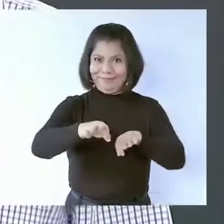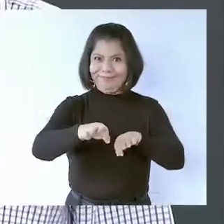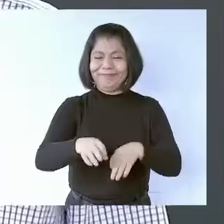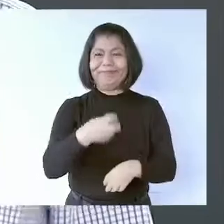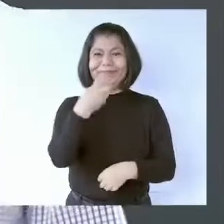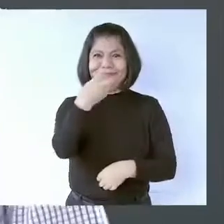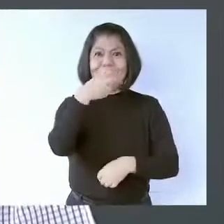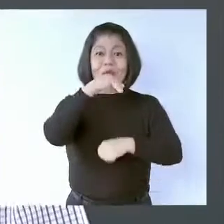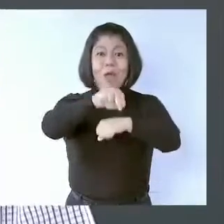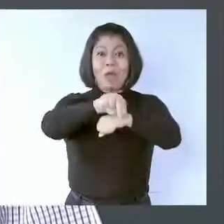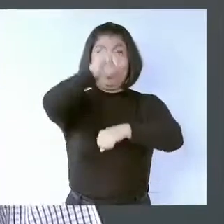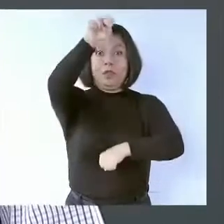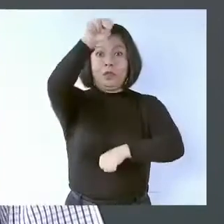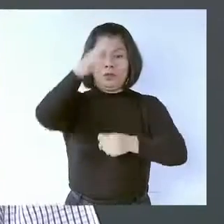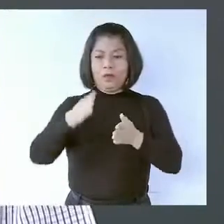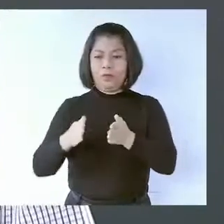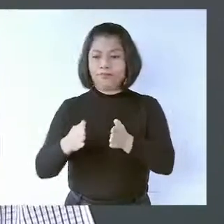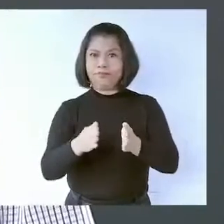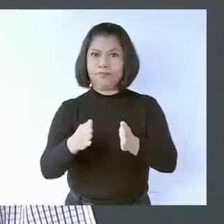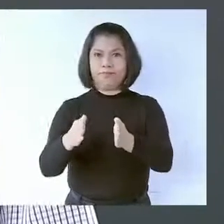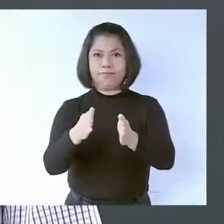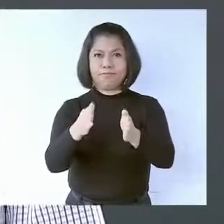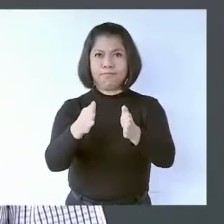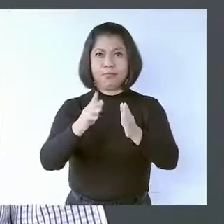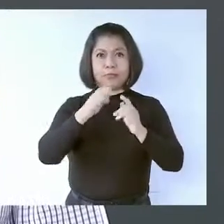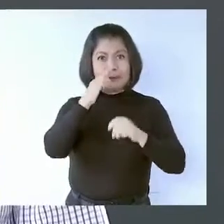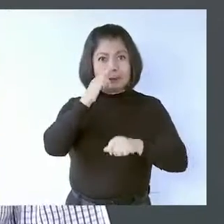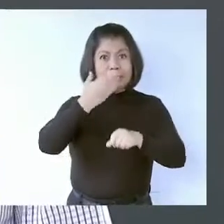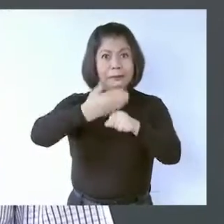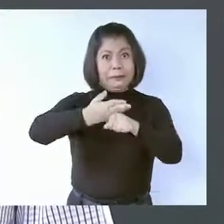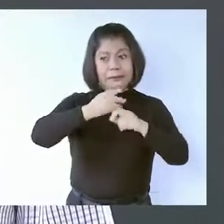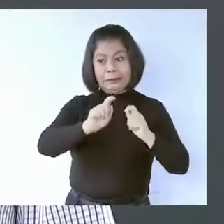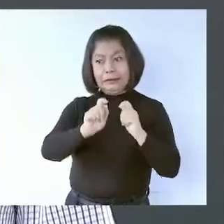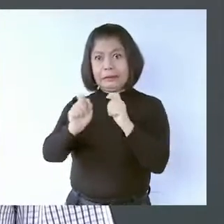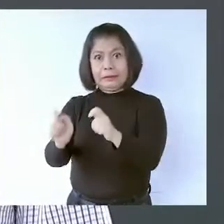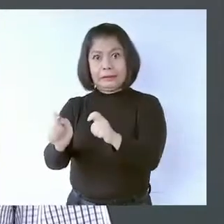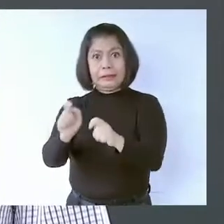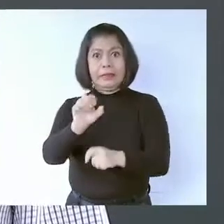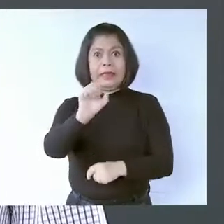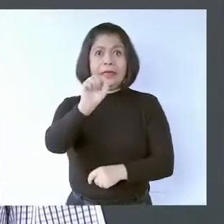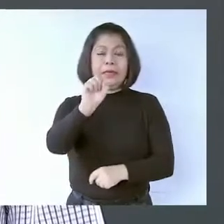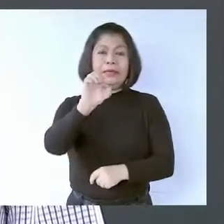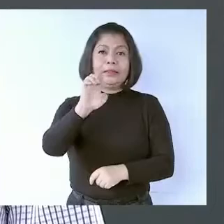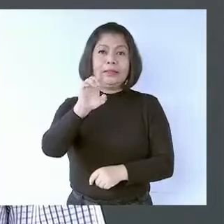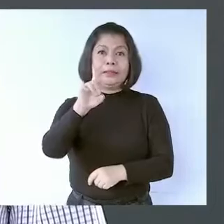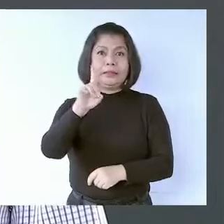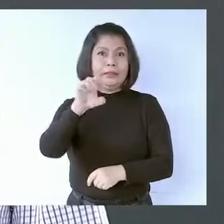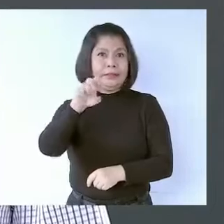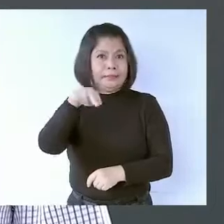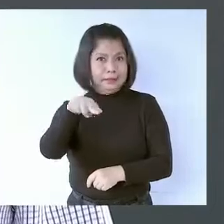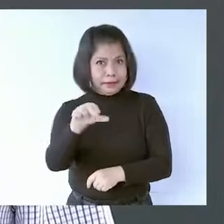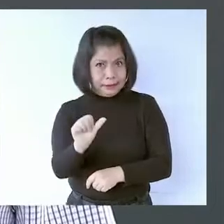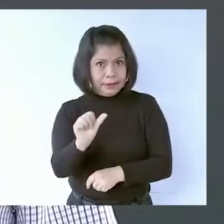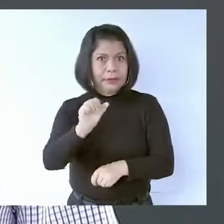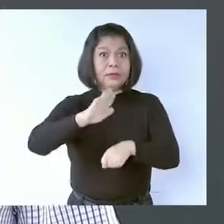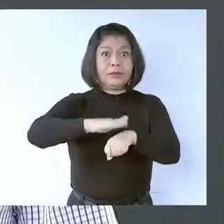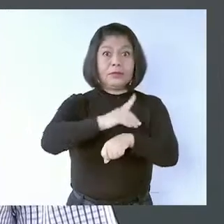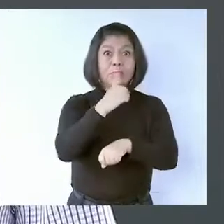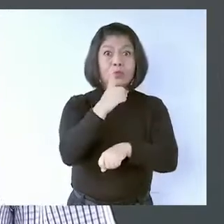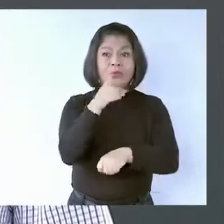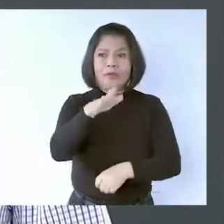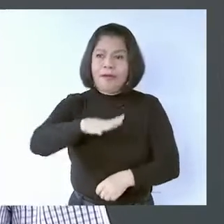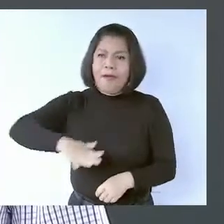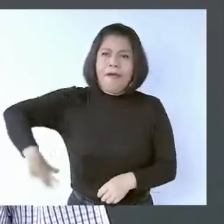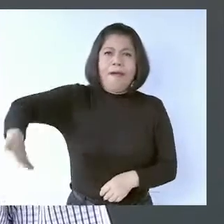a la Sedena porque implica grandes retos constructivos y de organización de obra en un tramo que tiene una alta densidad